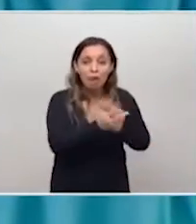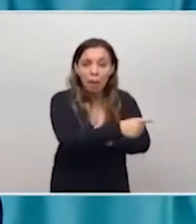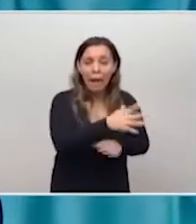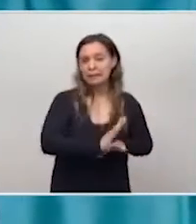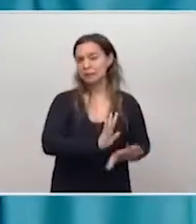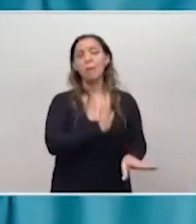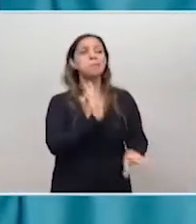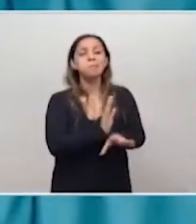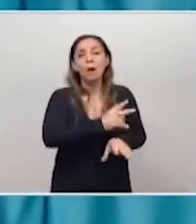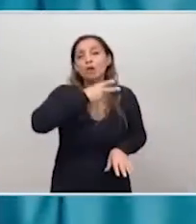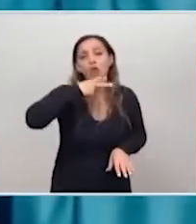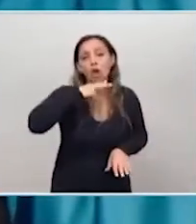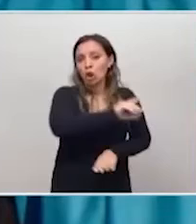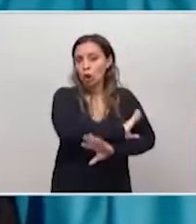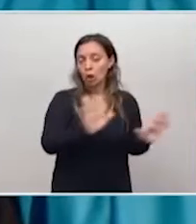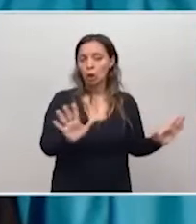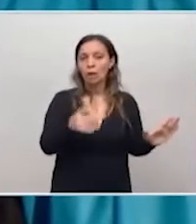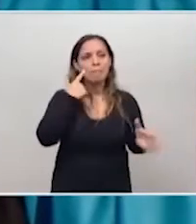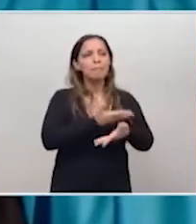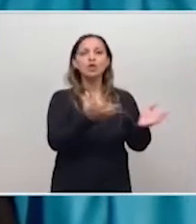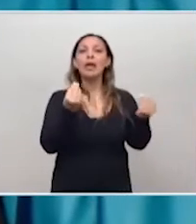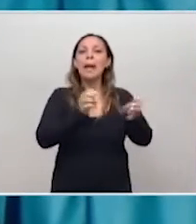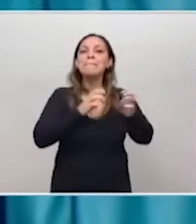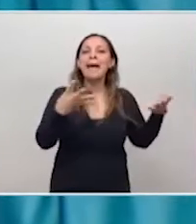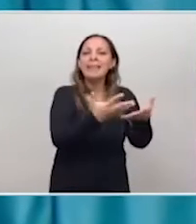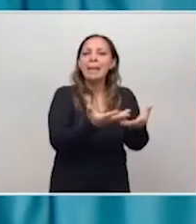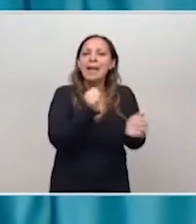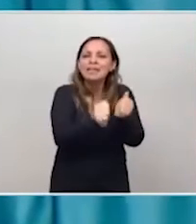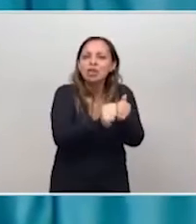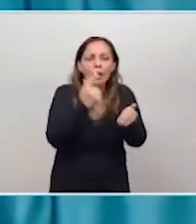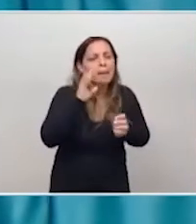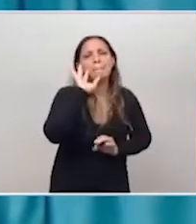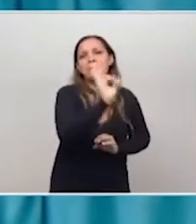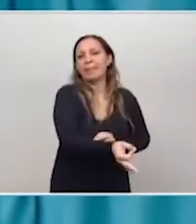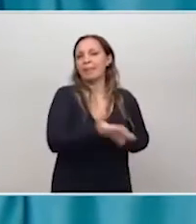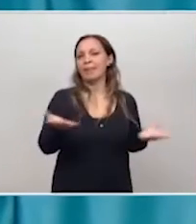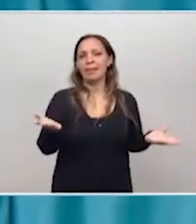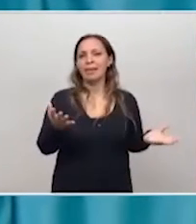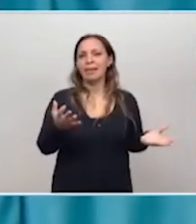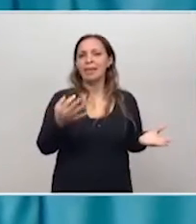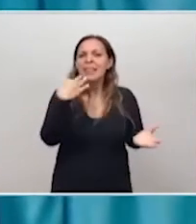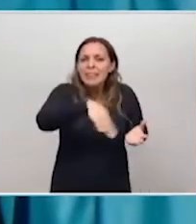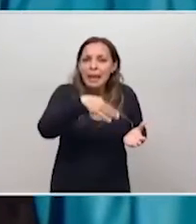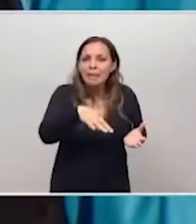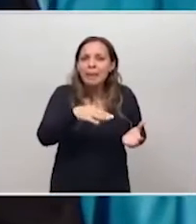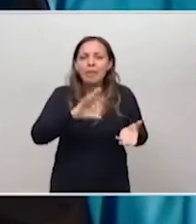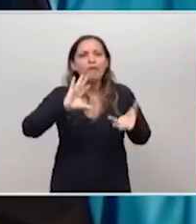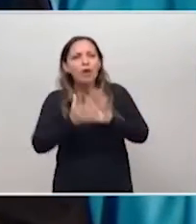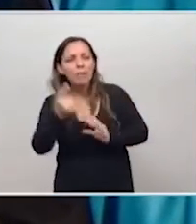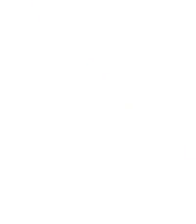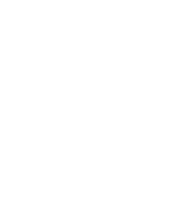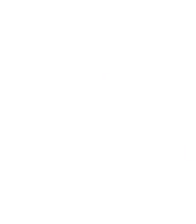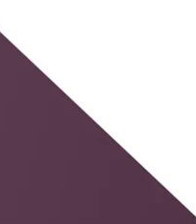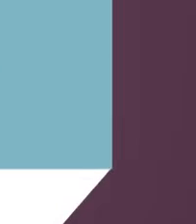tonta, porque lo demostró la pandemia, lo demuestra nuestra historia. No hay algo más pragmático y más inteligente que